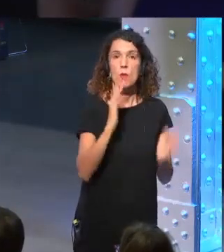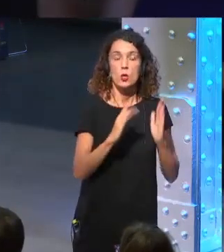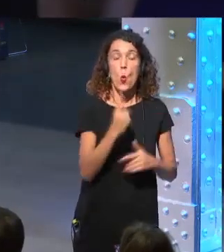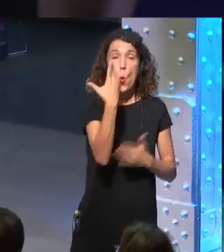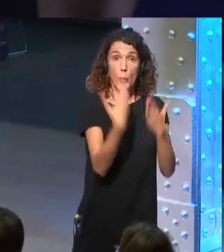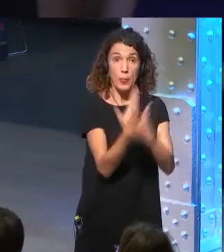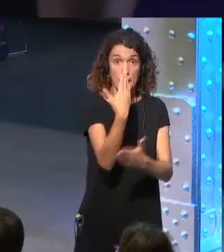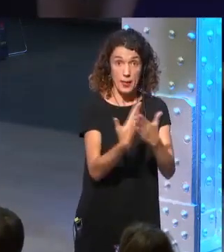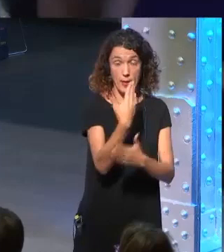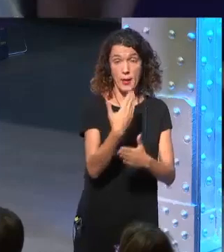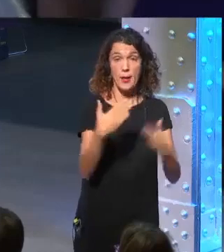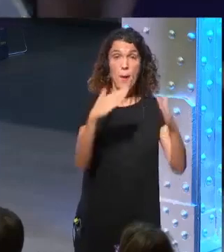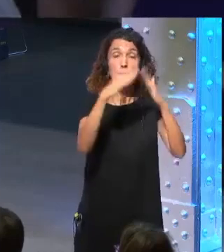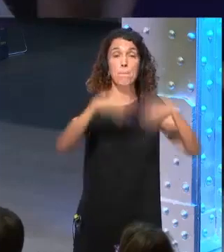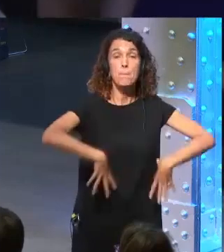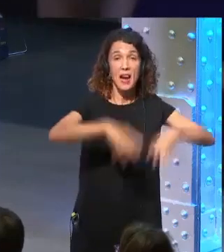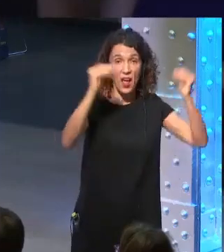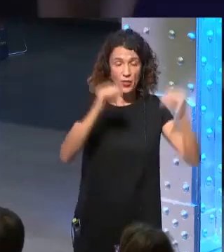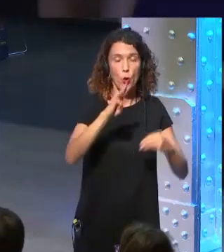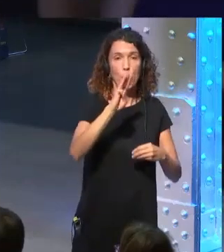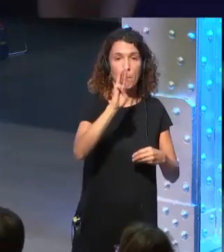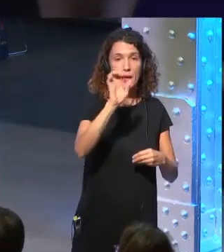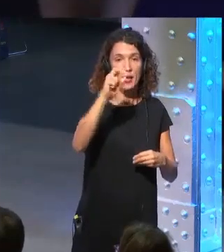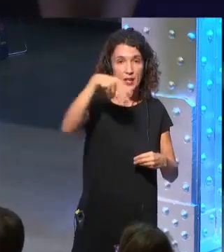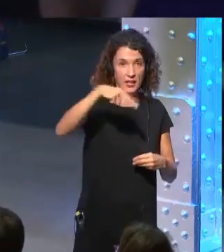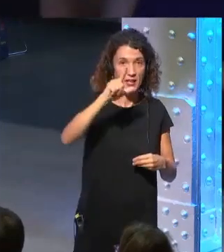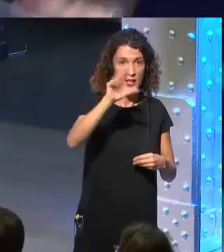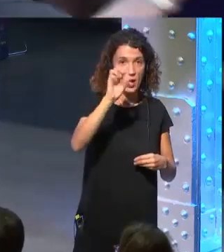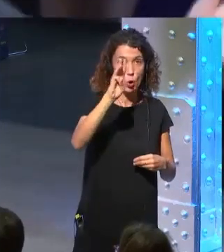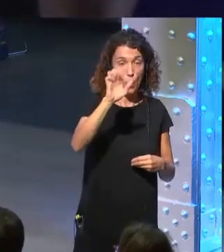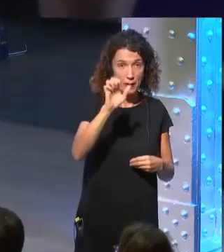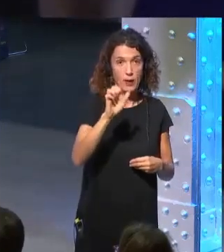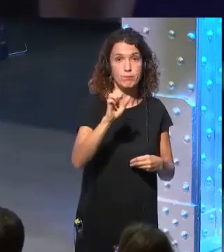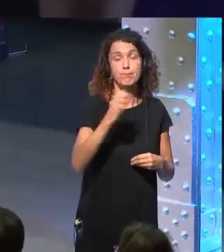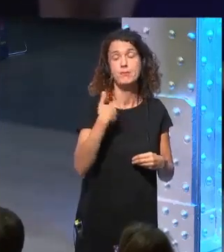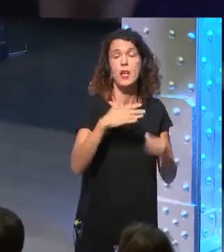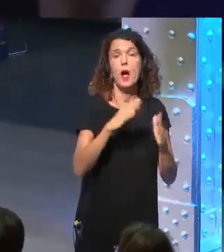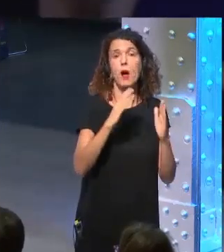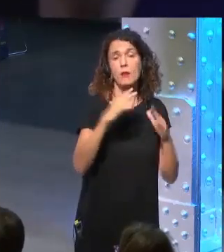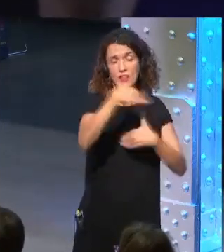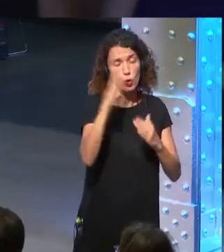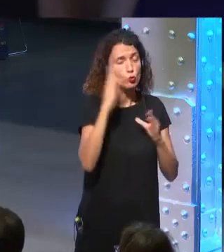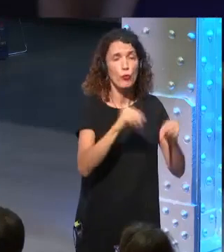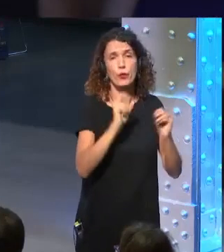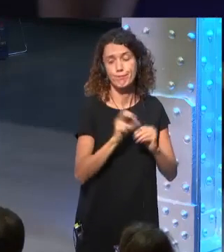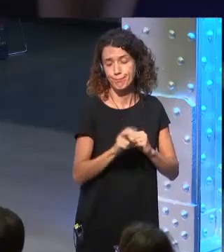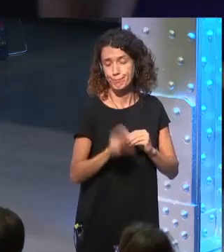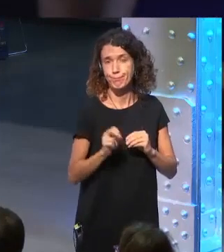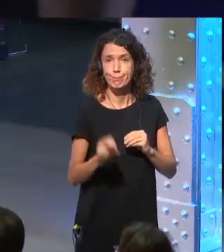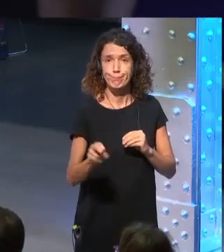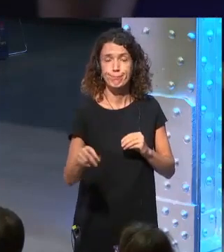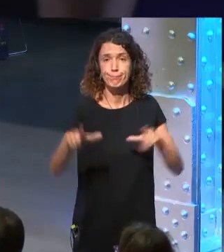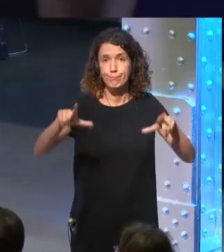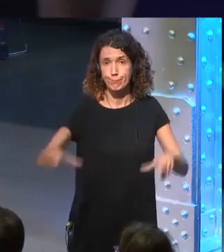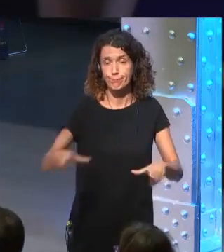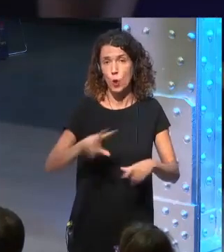día, en el palacio familiar, Penélope baja de sus aposentos privados, llega al hall para,